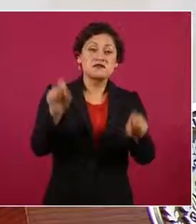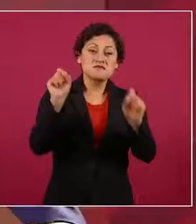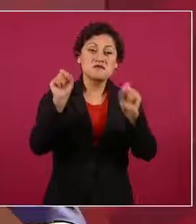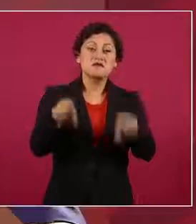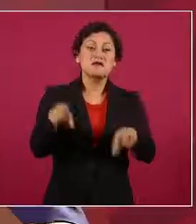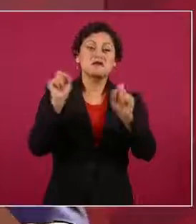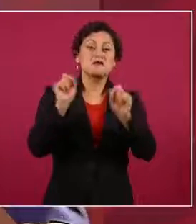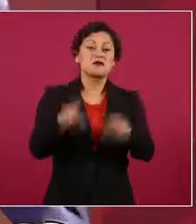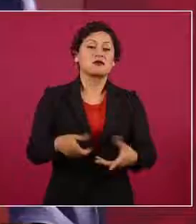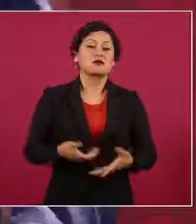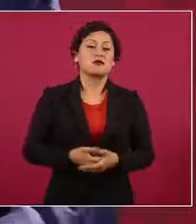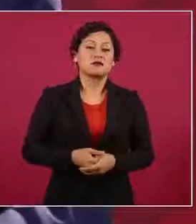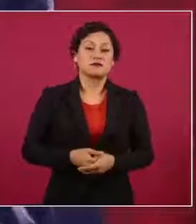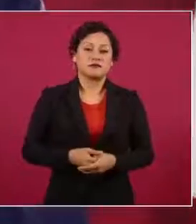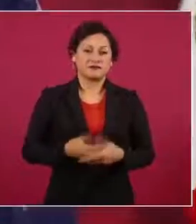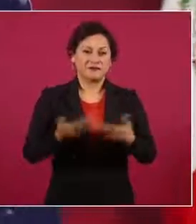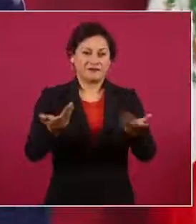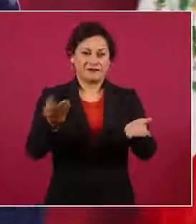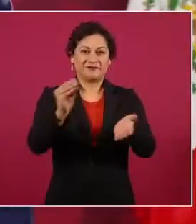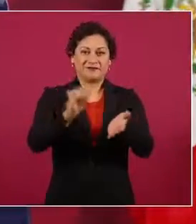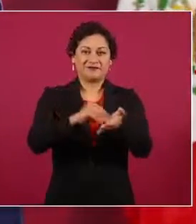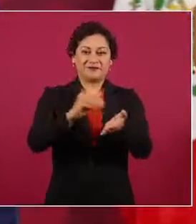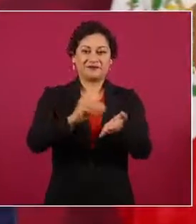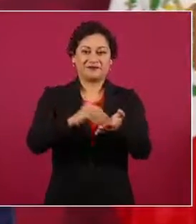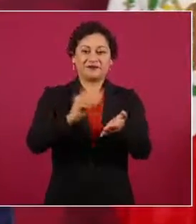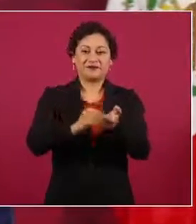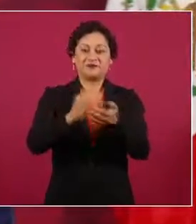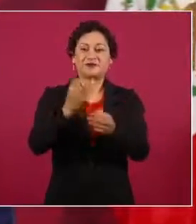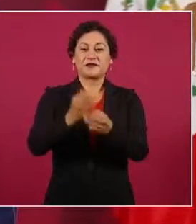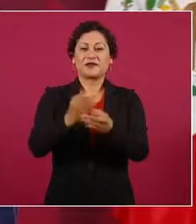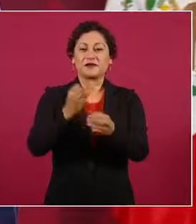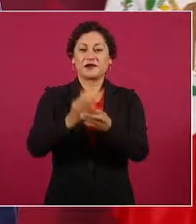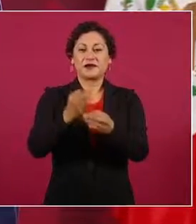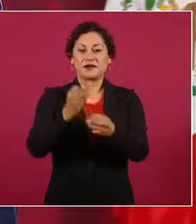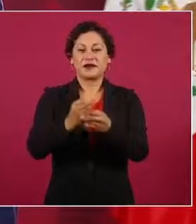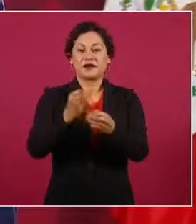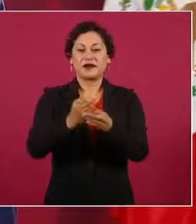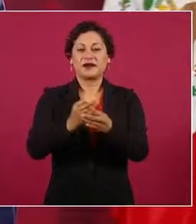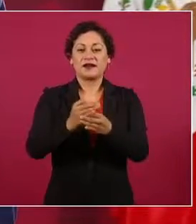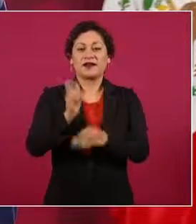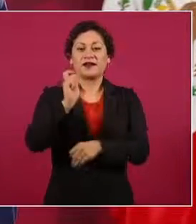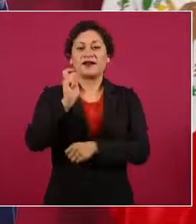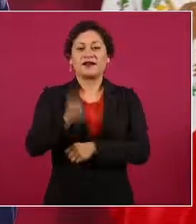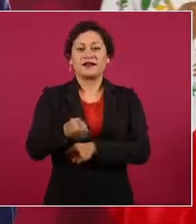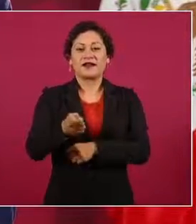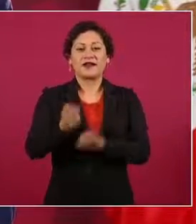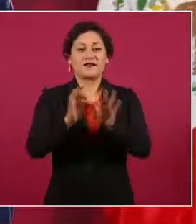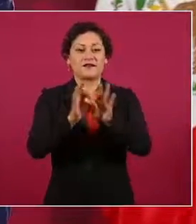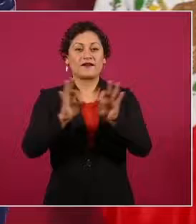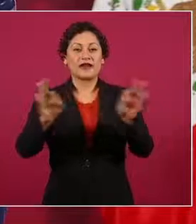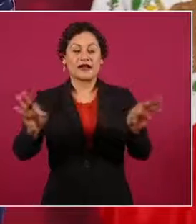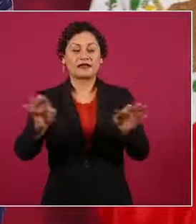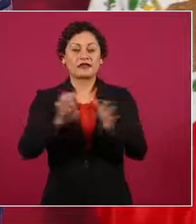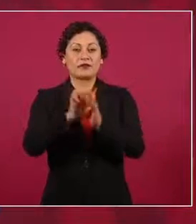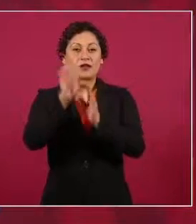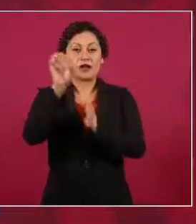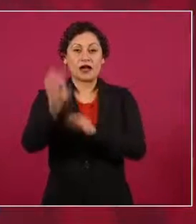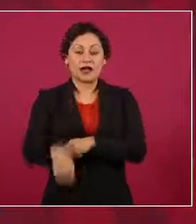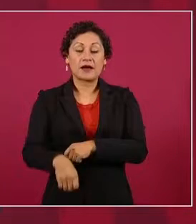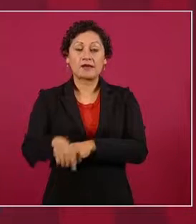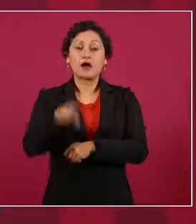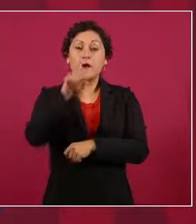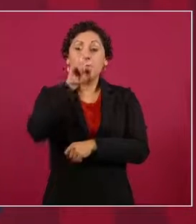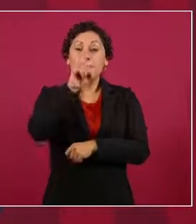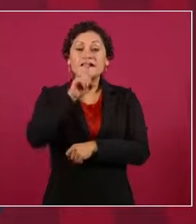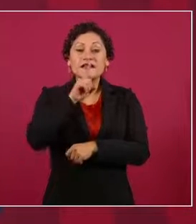Todavía con la consigna de Goebbels de que una mentira que se repite muchas veces puede convertirse en